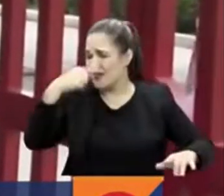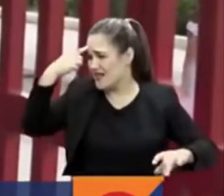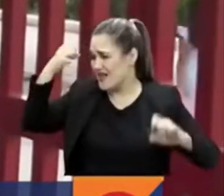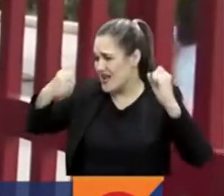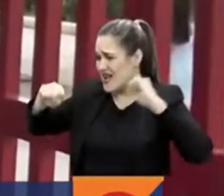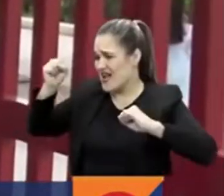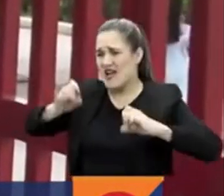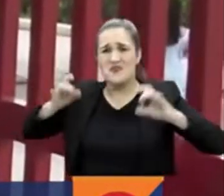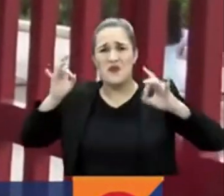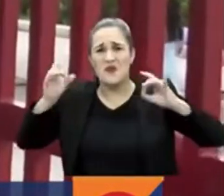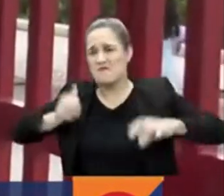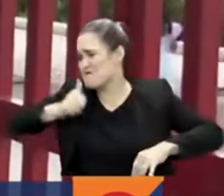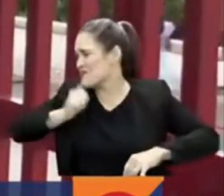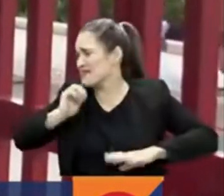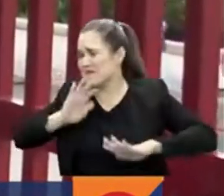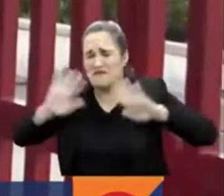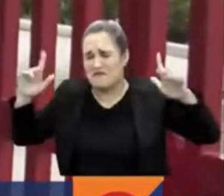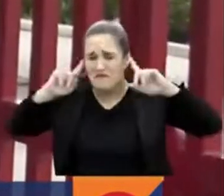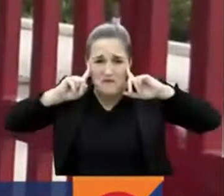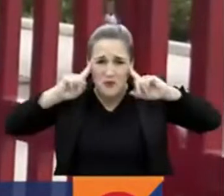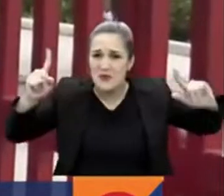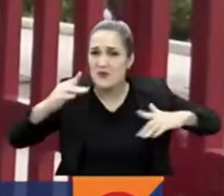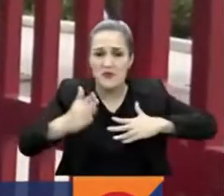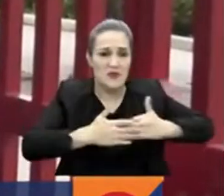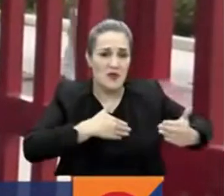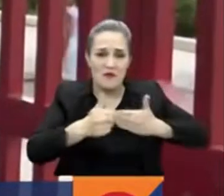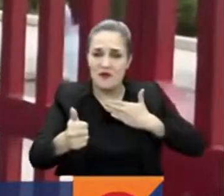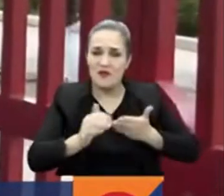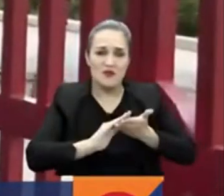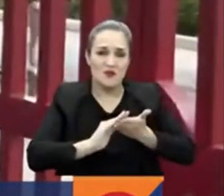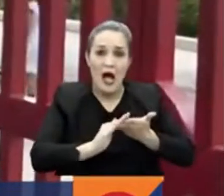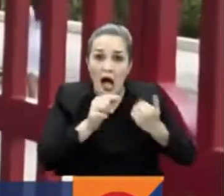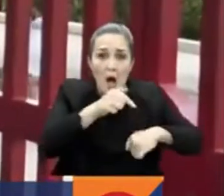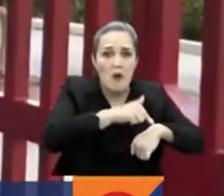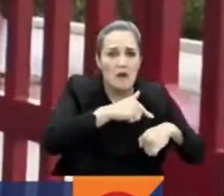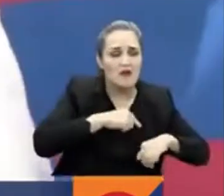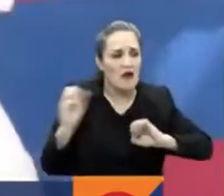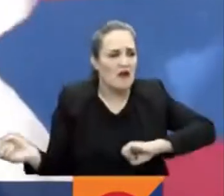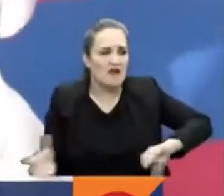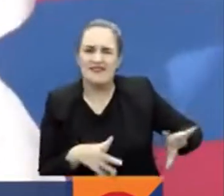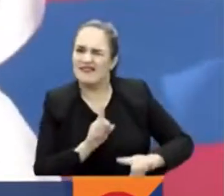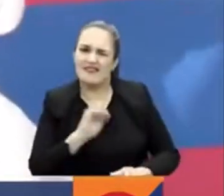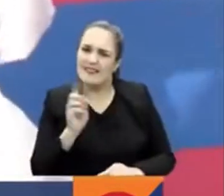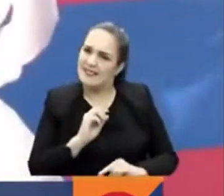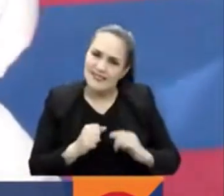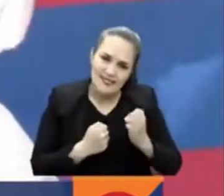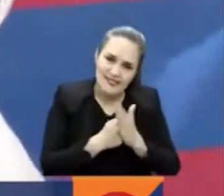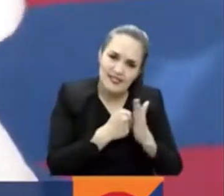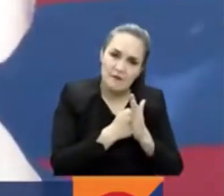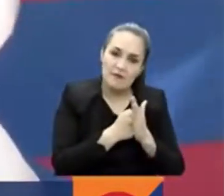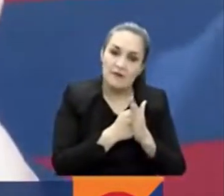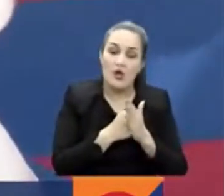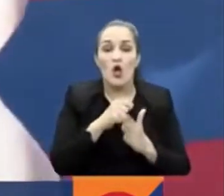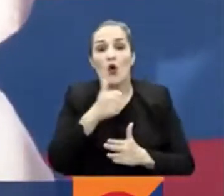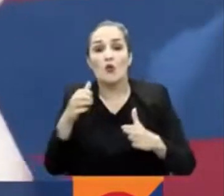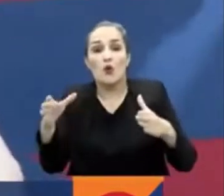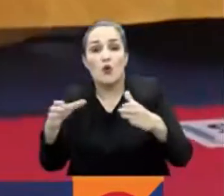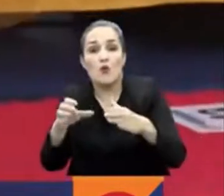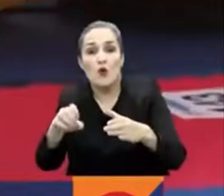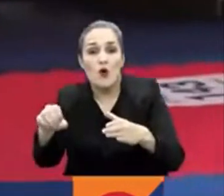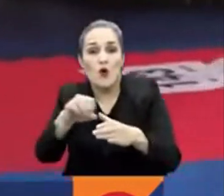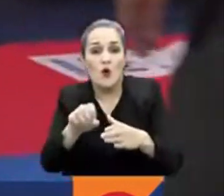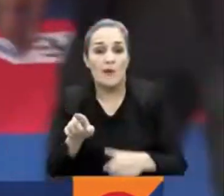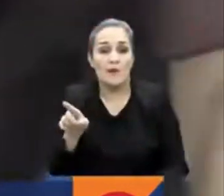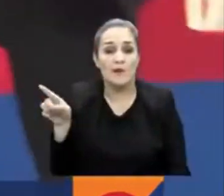que se puede resolver en el momento, para mí no era momento de irme y tirar la toalla. En hasta 60 kilogramos rama masculina, Juan